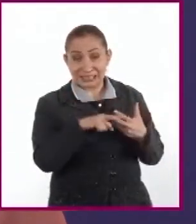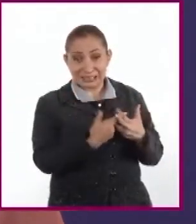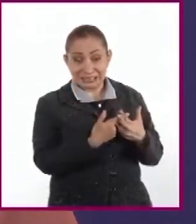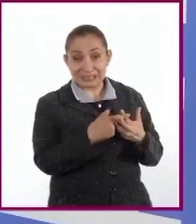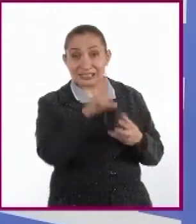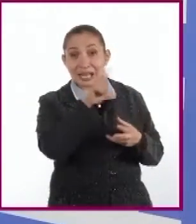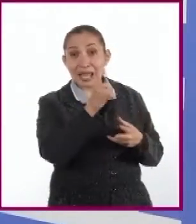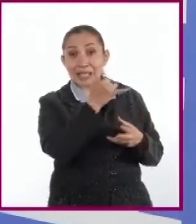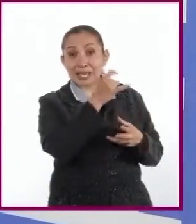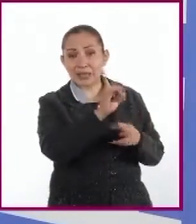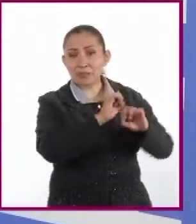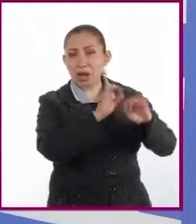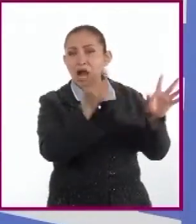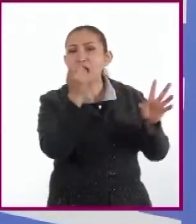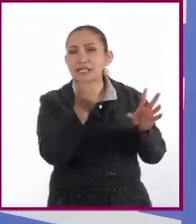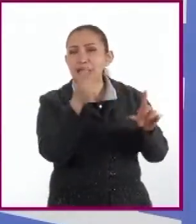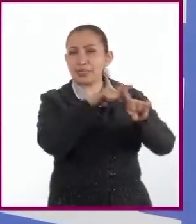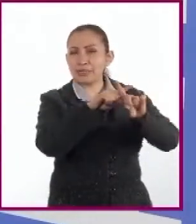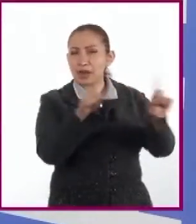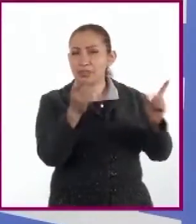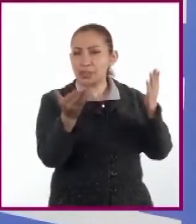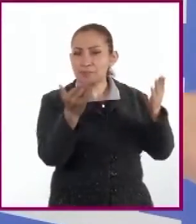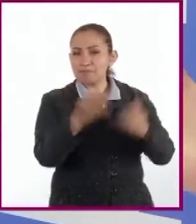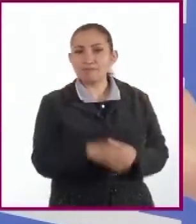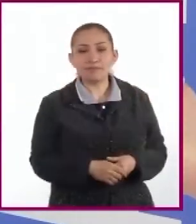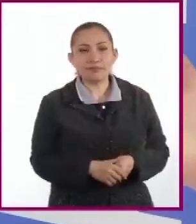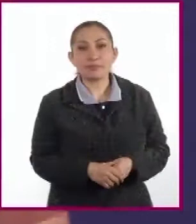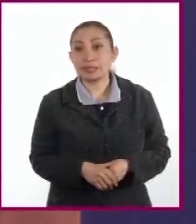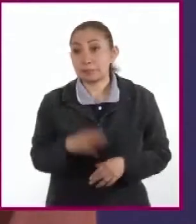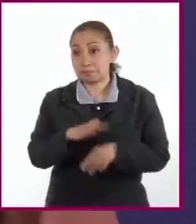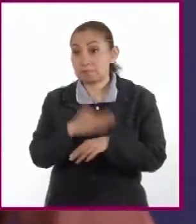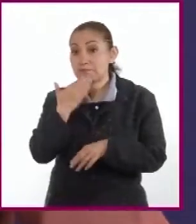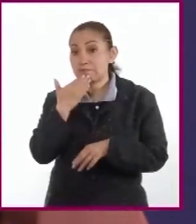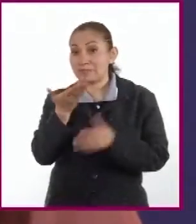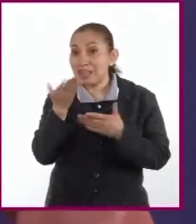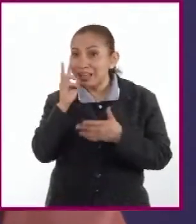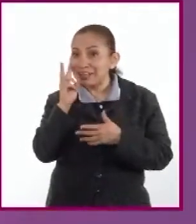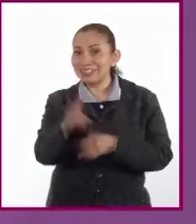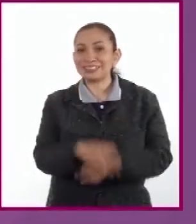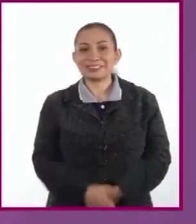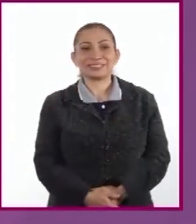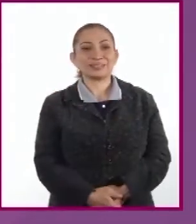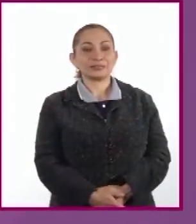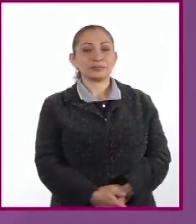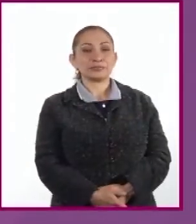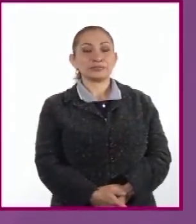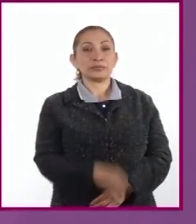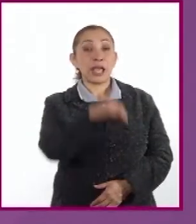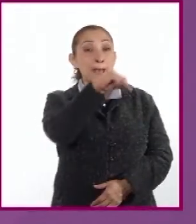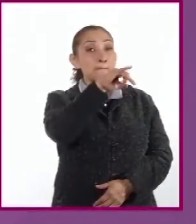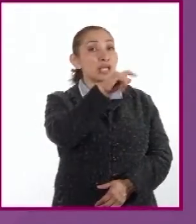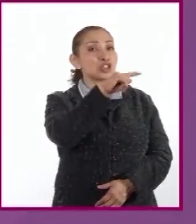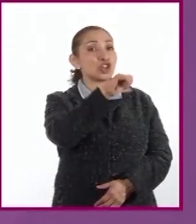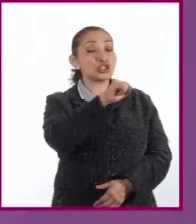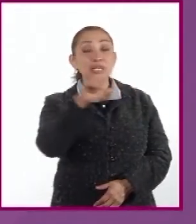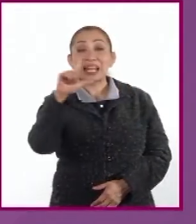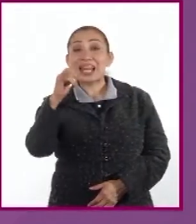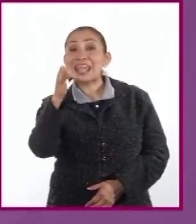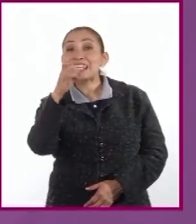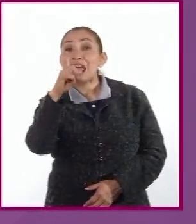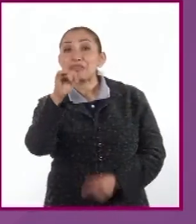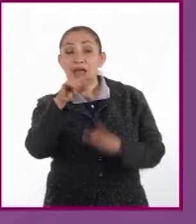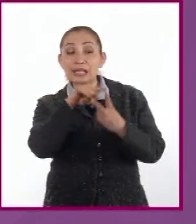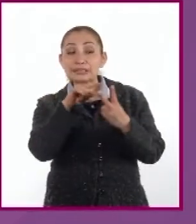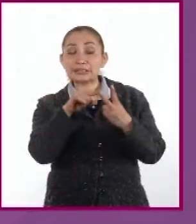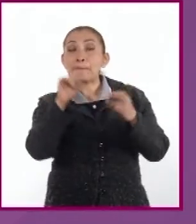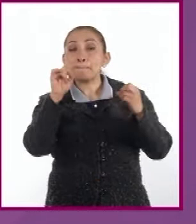las leyendas aclaramos estas diferencias? ¡Excelente! ¡Vamos a oírlo! Los mitos y las leyendas